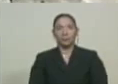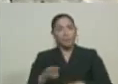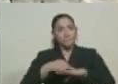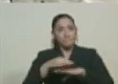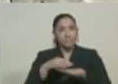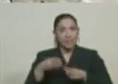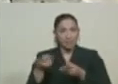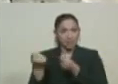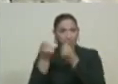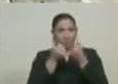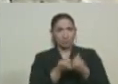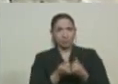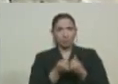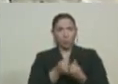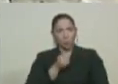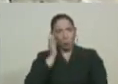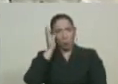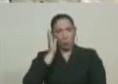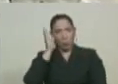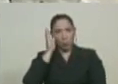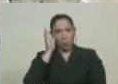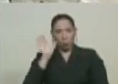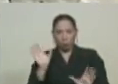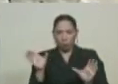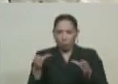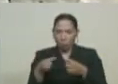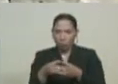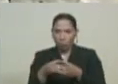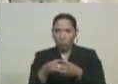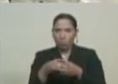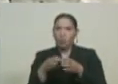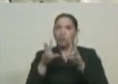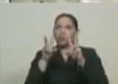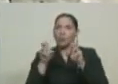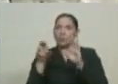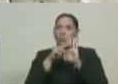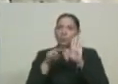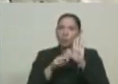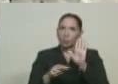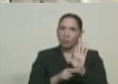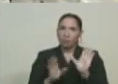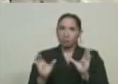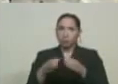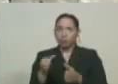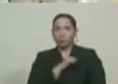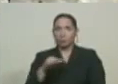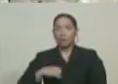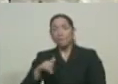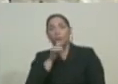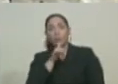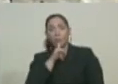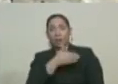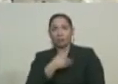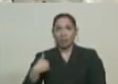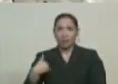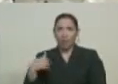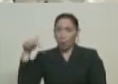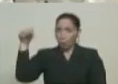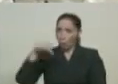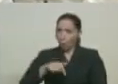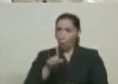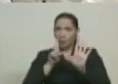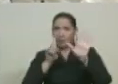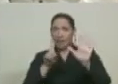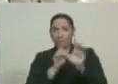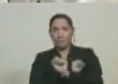Finanzas concentraría la recepción de las nóminas del sector privado. Quiero informar que desde hoy a las 6